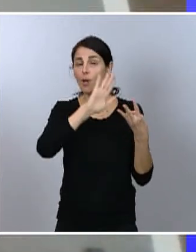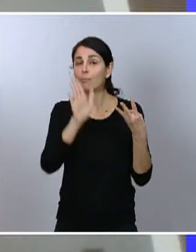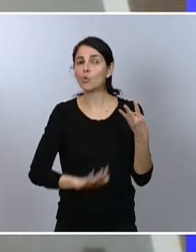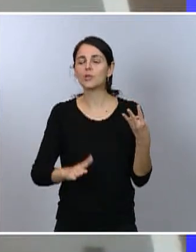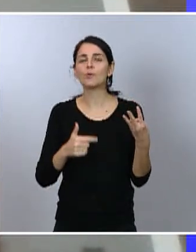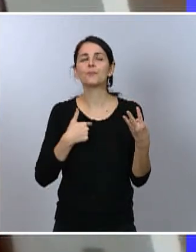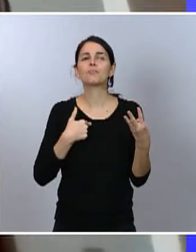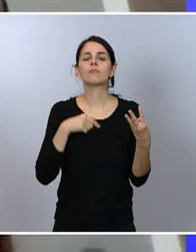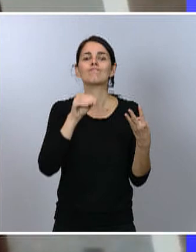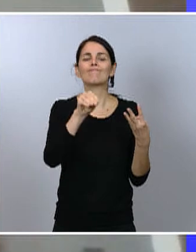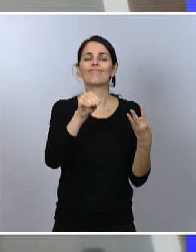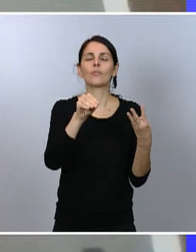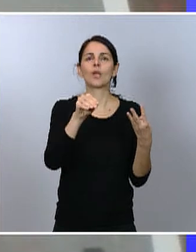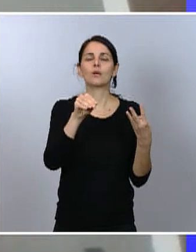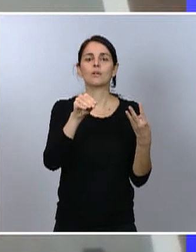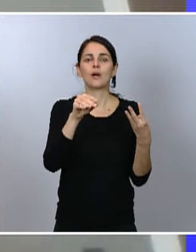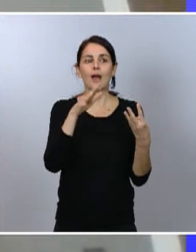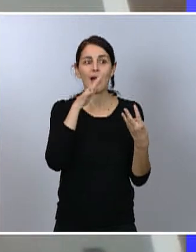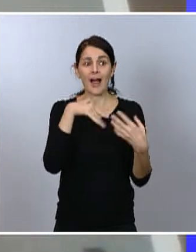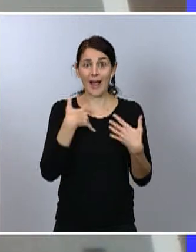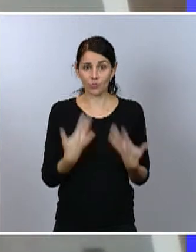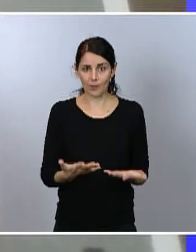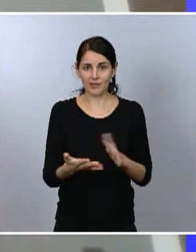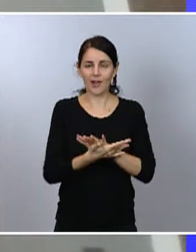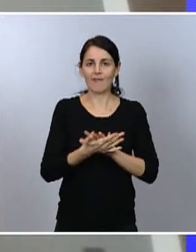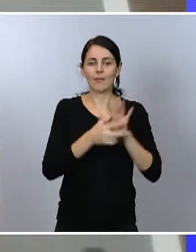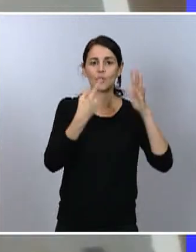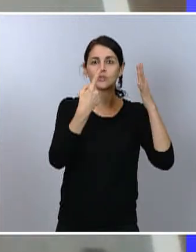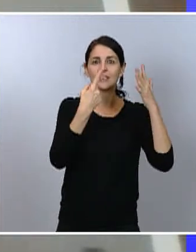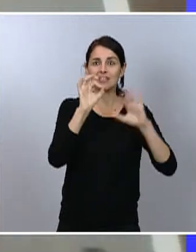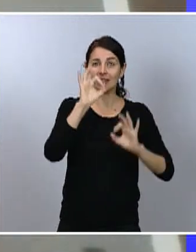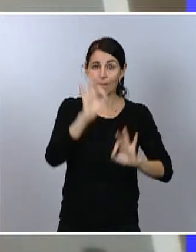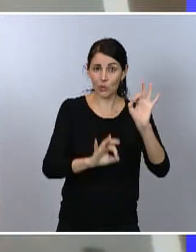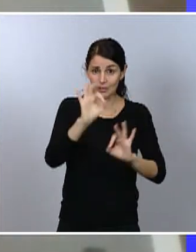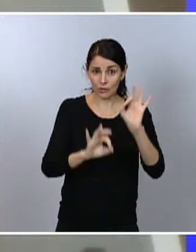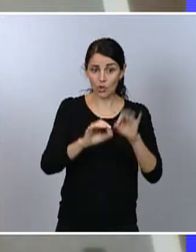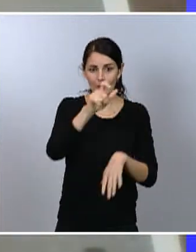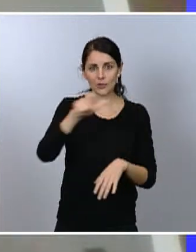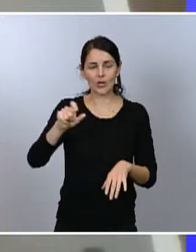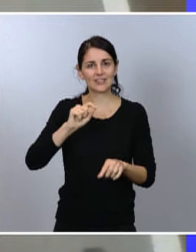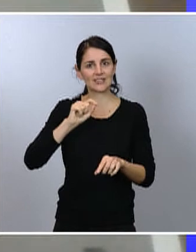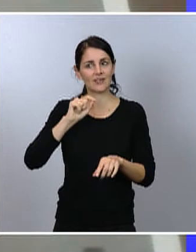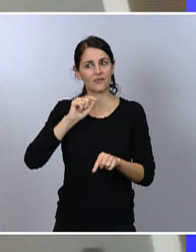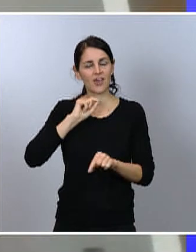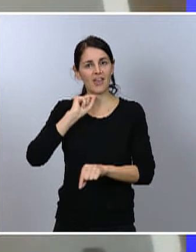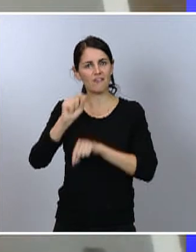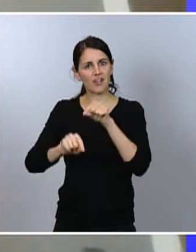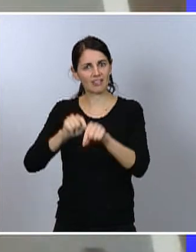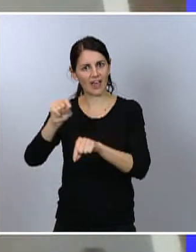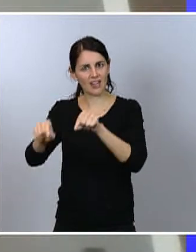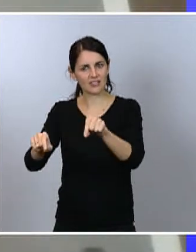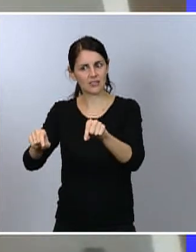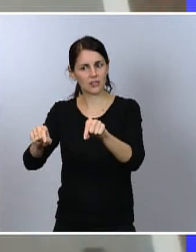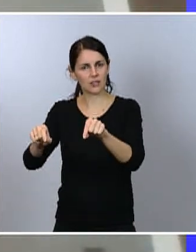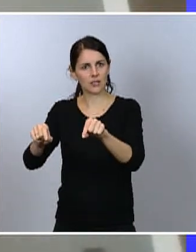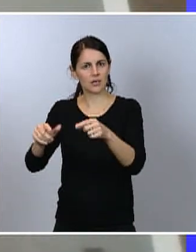es que actualmente detectamos al 60% de las personas infectadas. ¿Qué les parece? ¿Les parece que esto